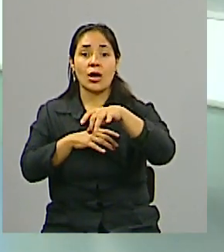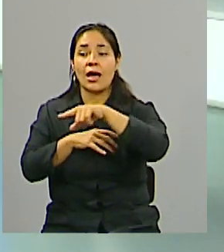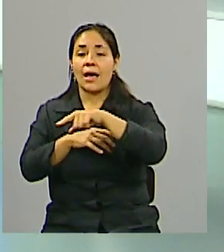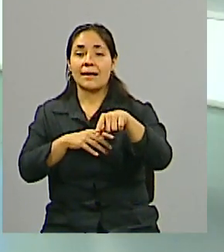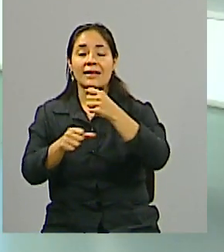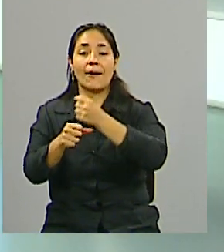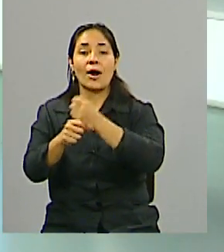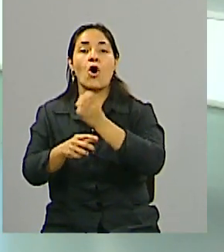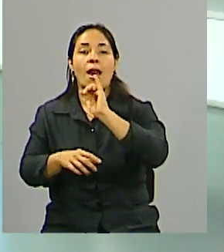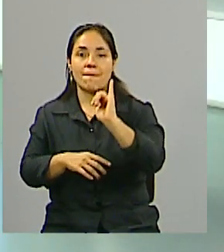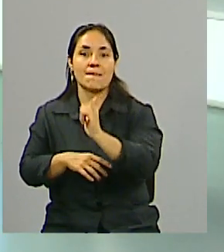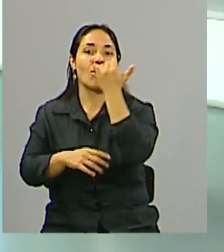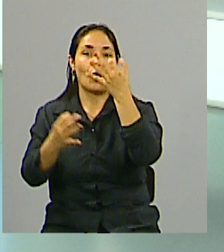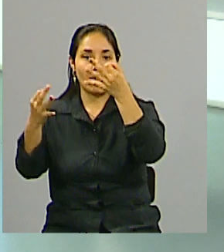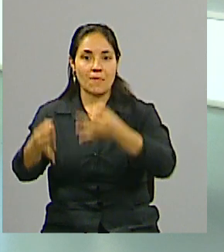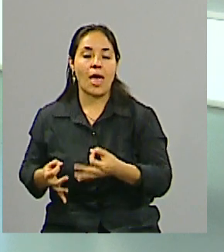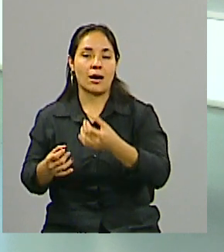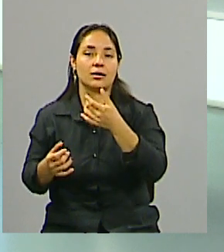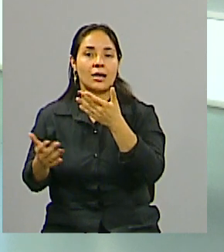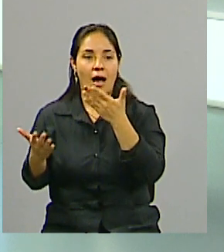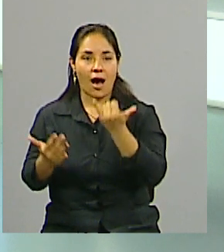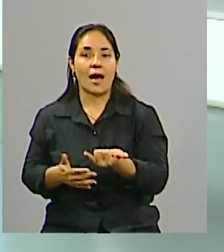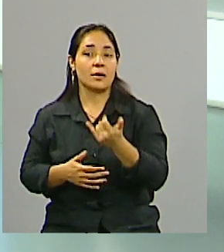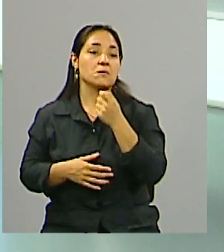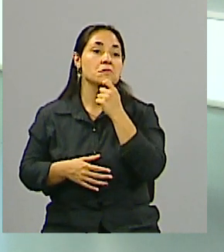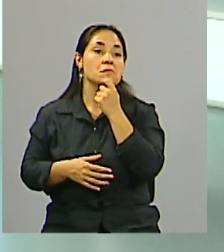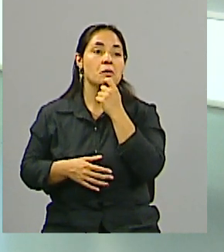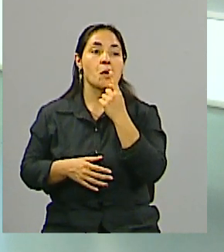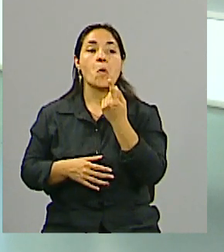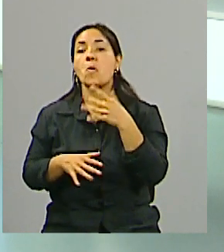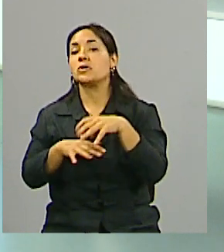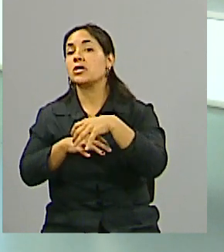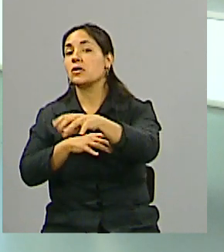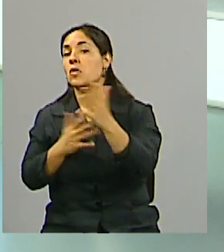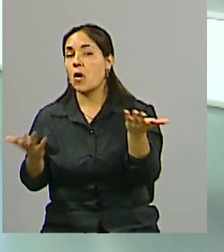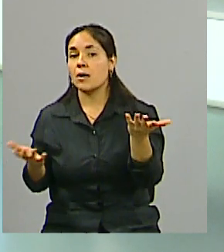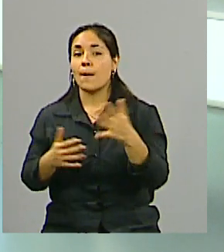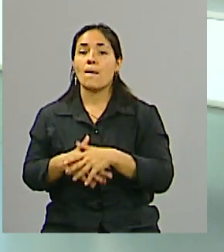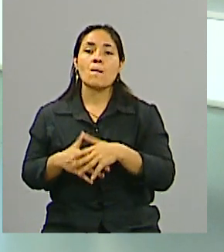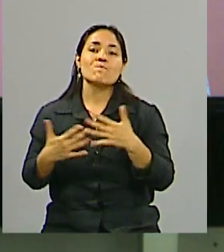hablar de mejores condiciones, si hay que destacar alguno en particular. Puede ser,